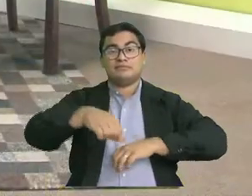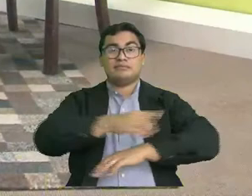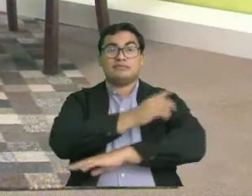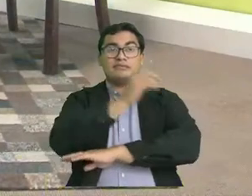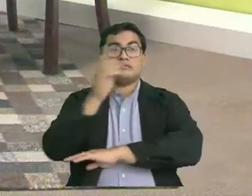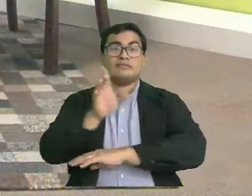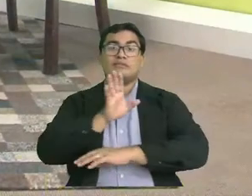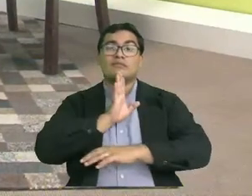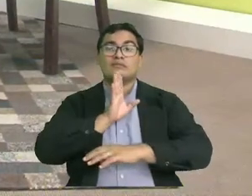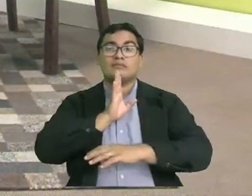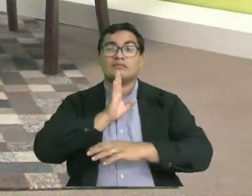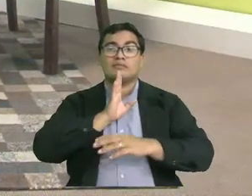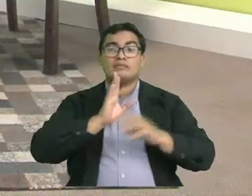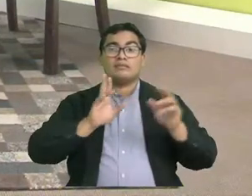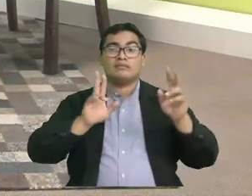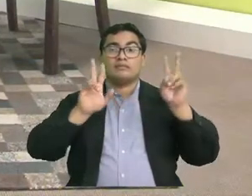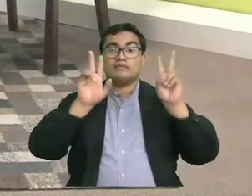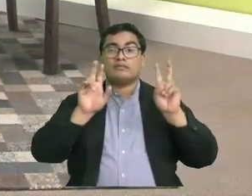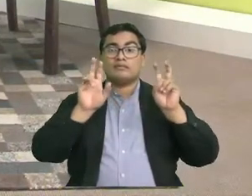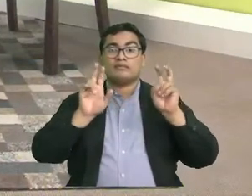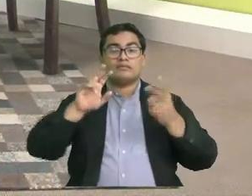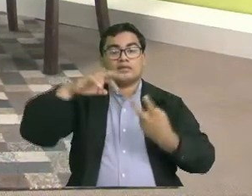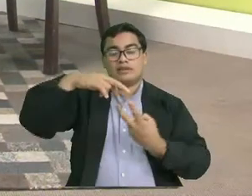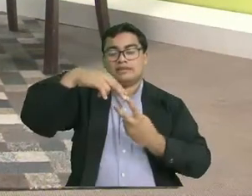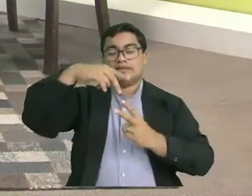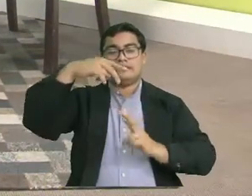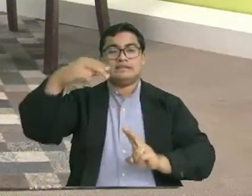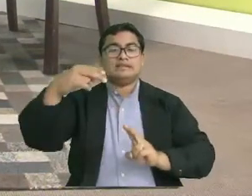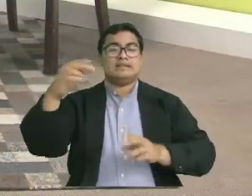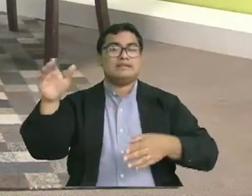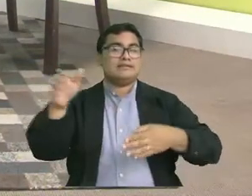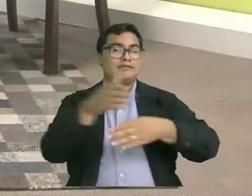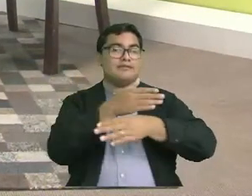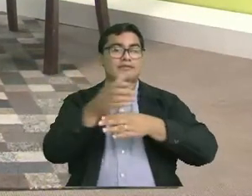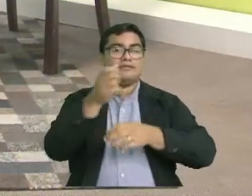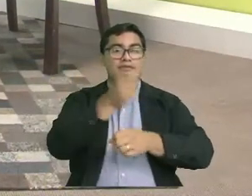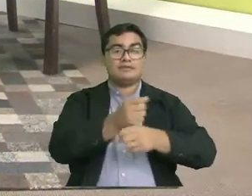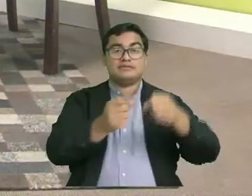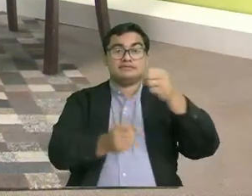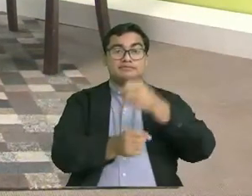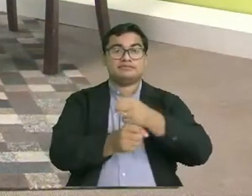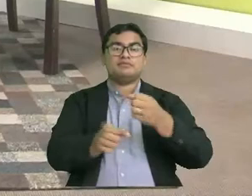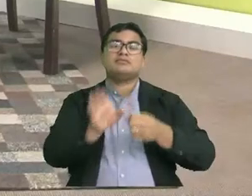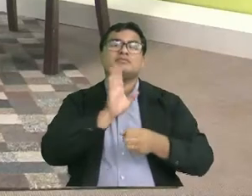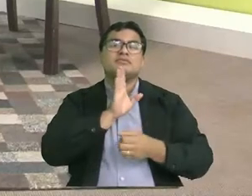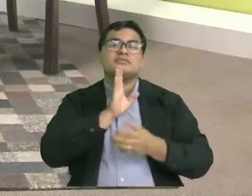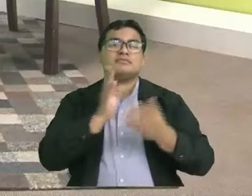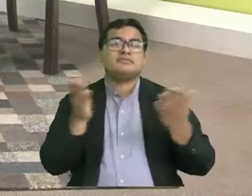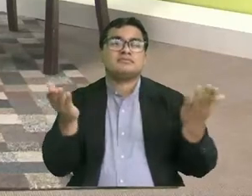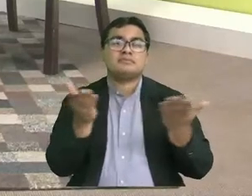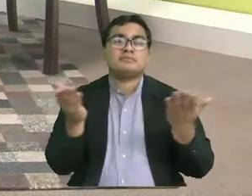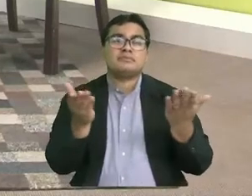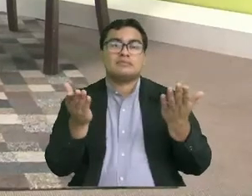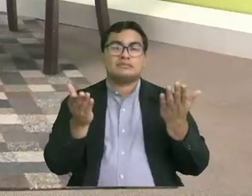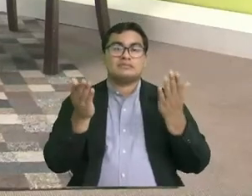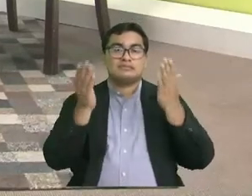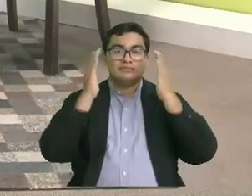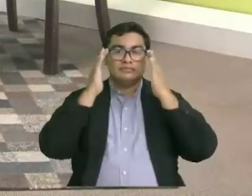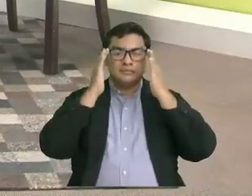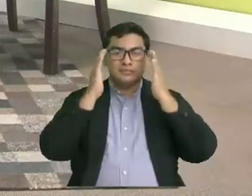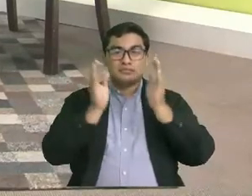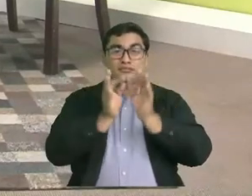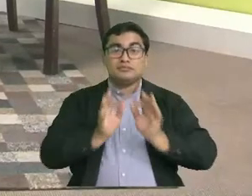de la diferenciación sexual. ¿A qué nos referimos cuando hablamos de eso, doctor? Bueno, es